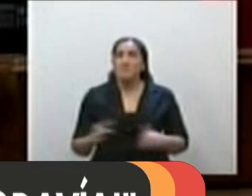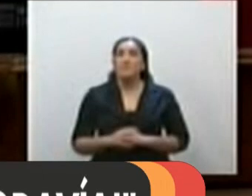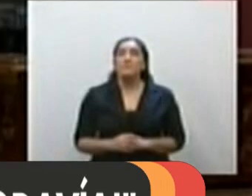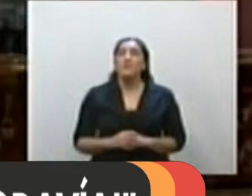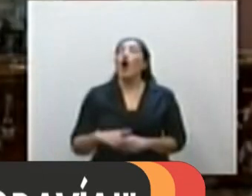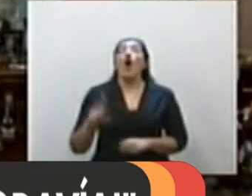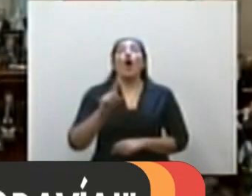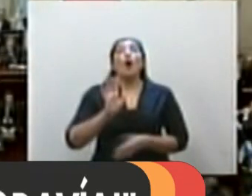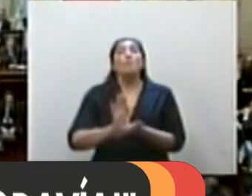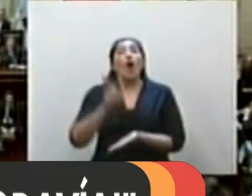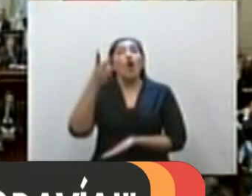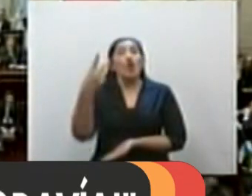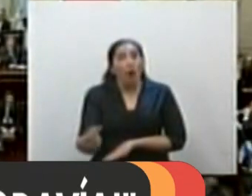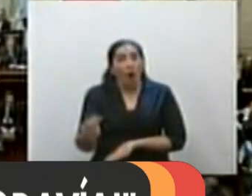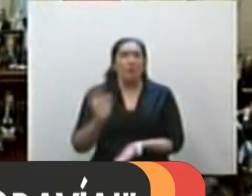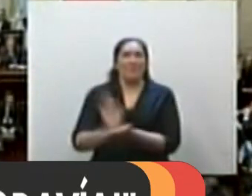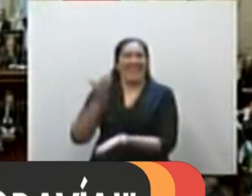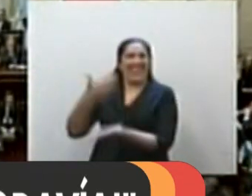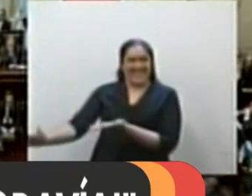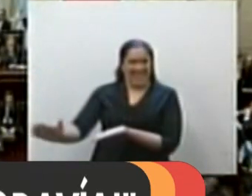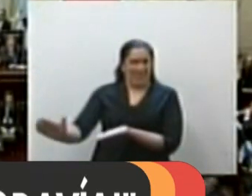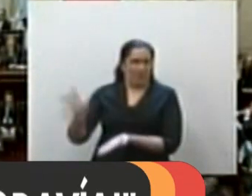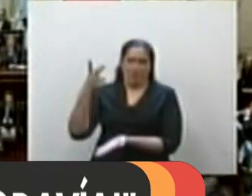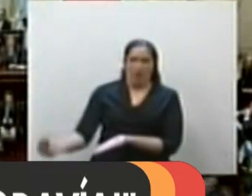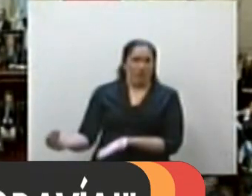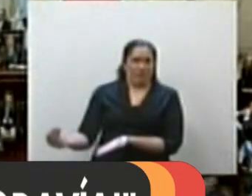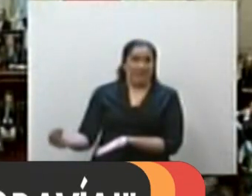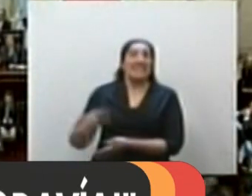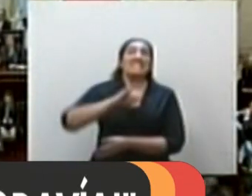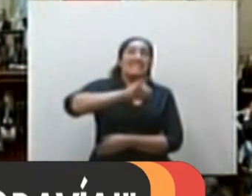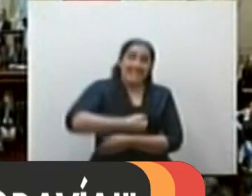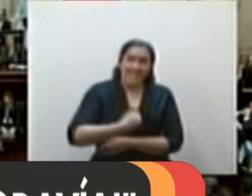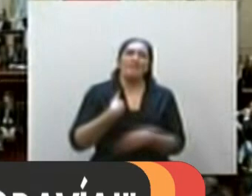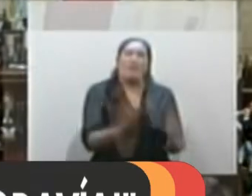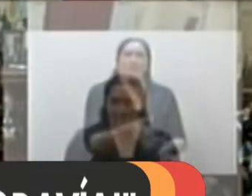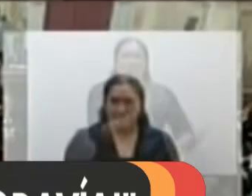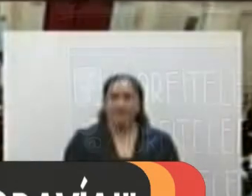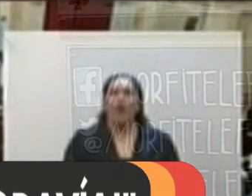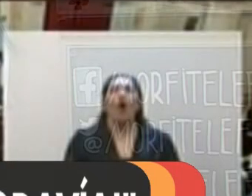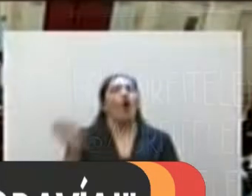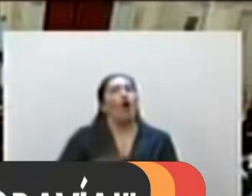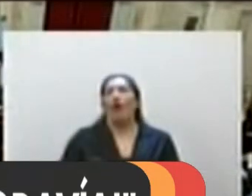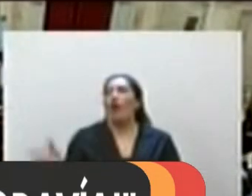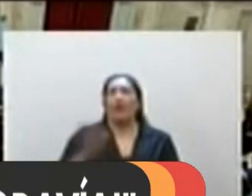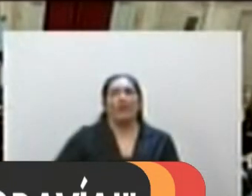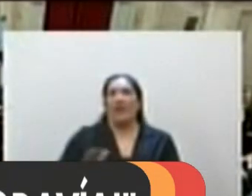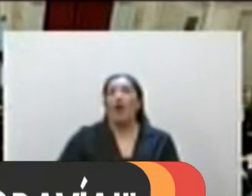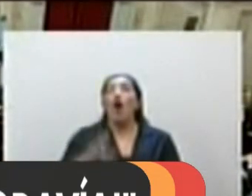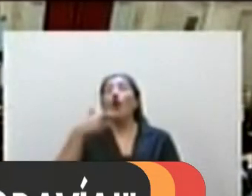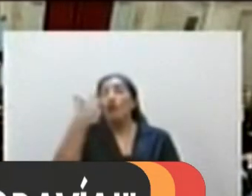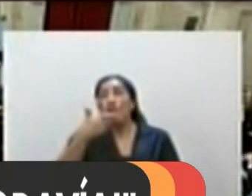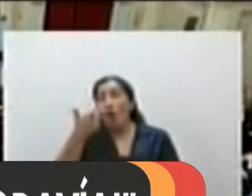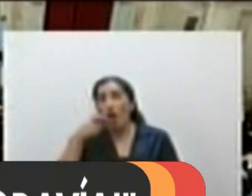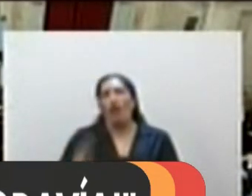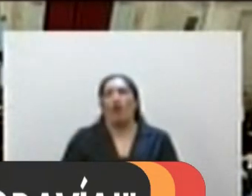El no es el rechazo y el sí es la aceptación. Sí, rojo es el rechazo, obvio,